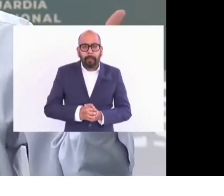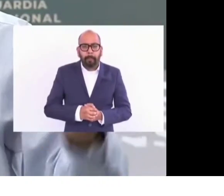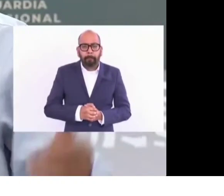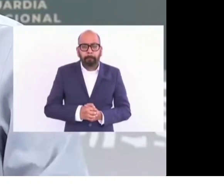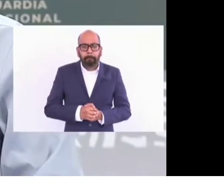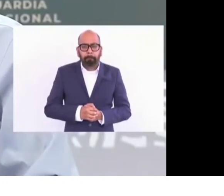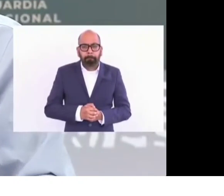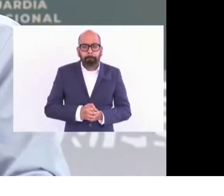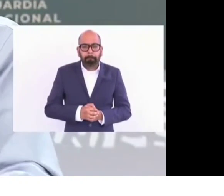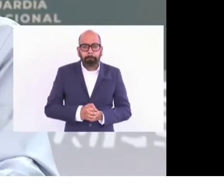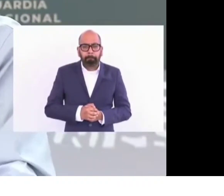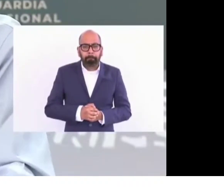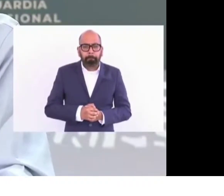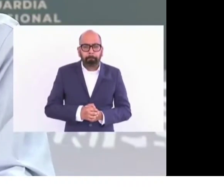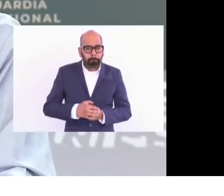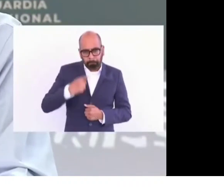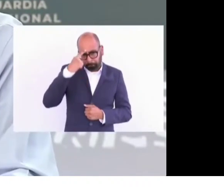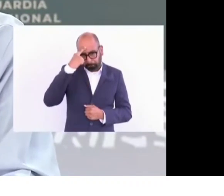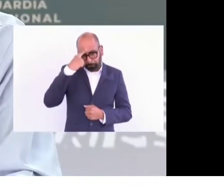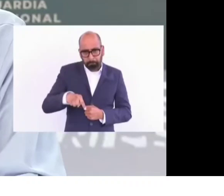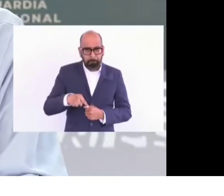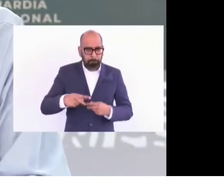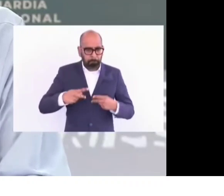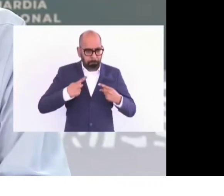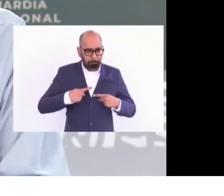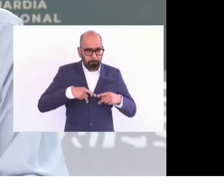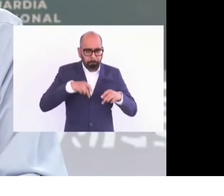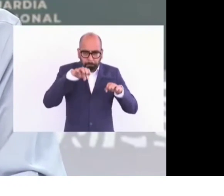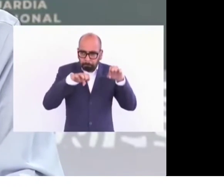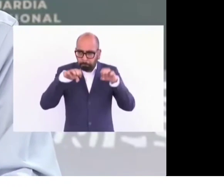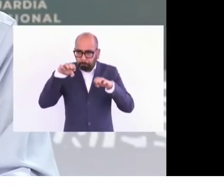los ancianos respetables nos ayuden